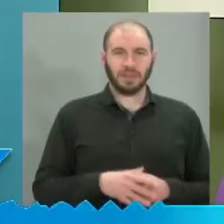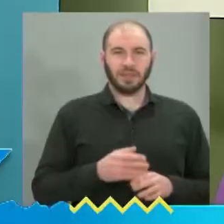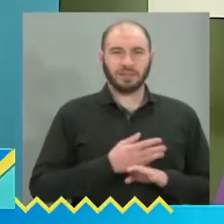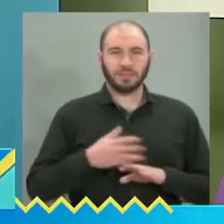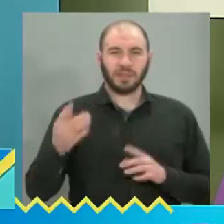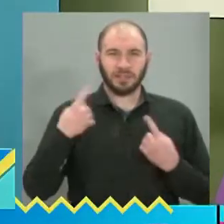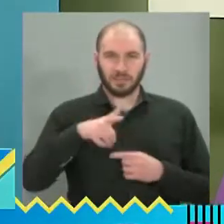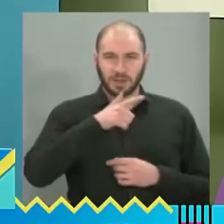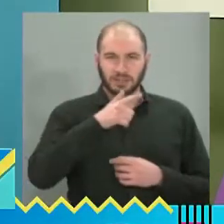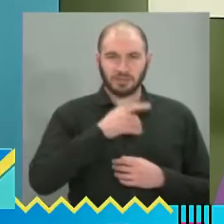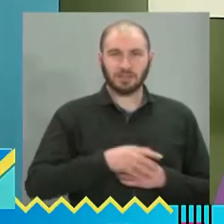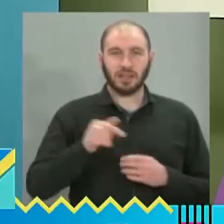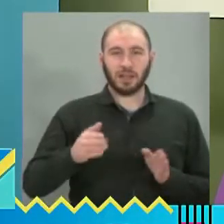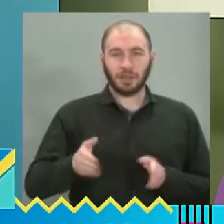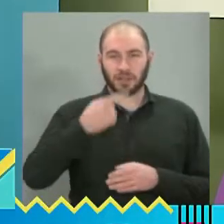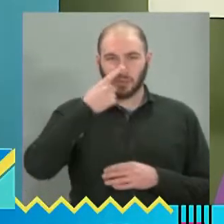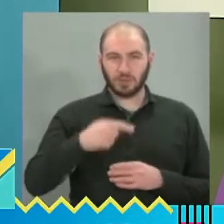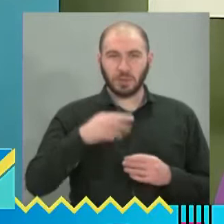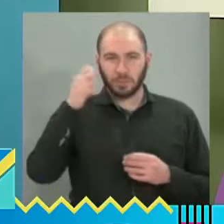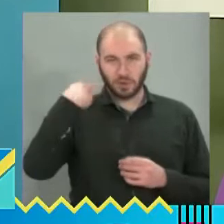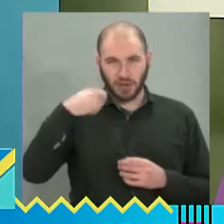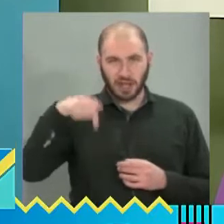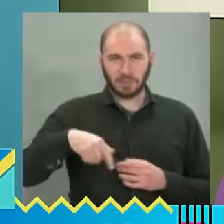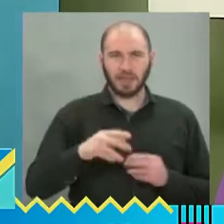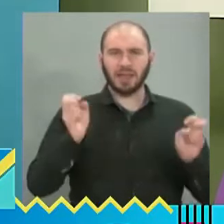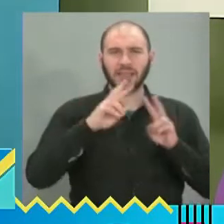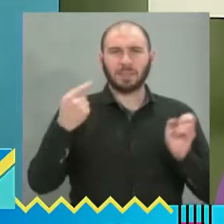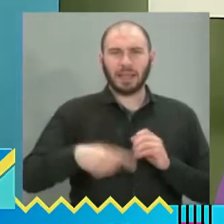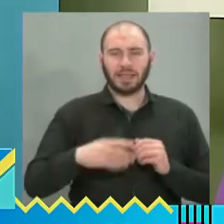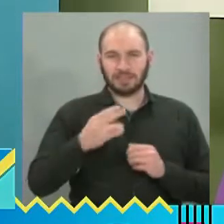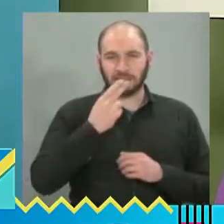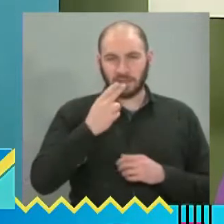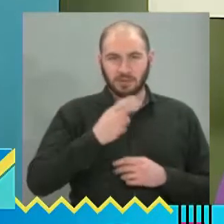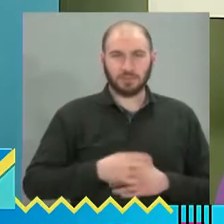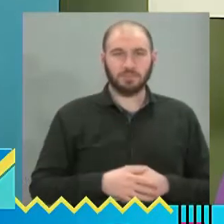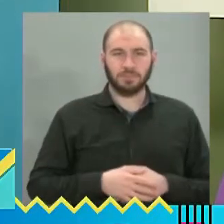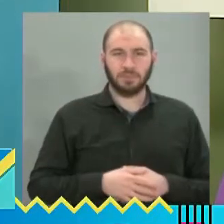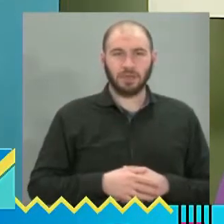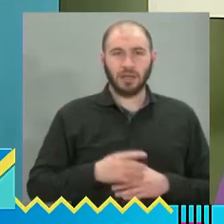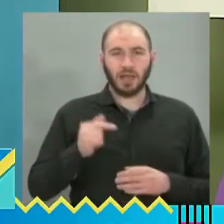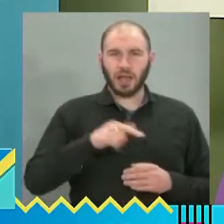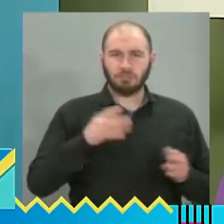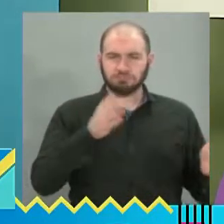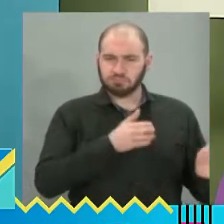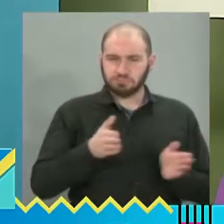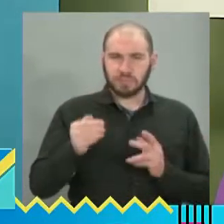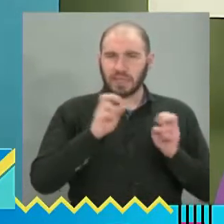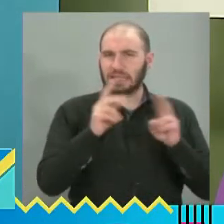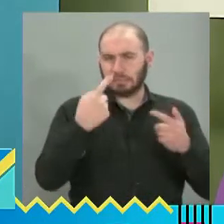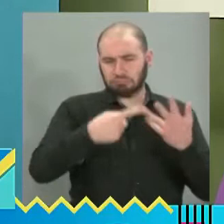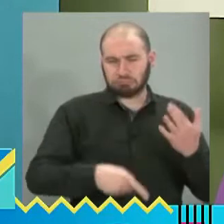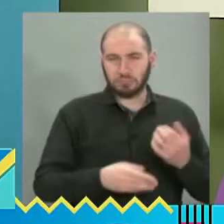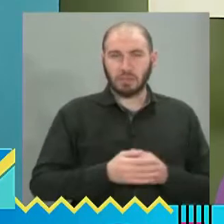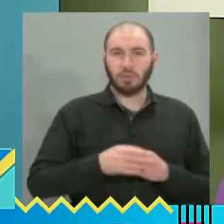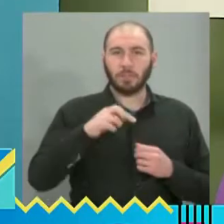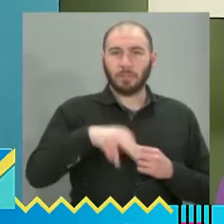Continuamos en distintos parecidos, llegamos al último bloque de este programa que está tratando sobre el tabaquismo, ¿sí? Hemos estado viendo varios aspectos, ¿sí?,